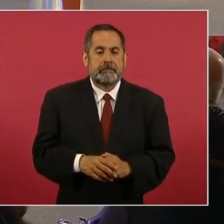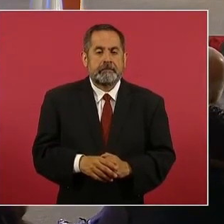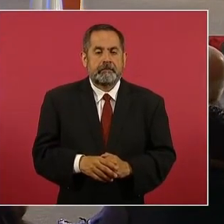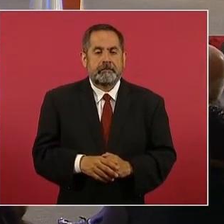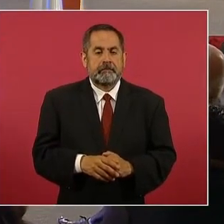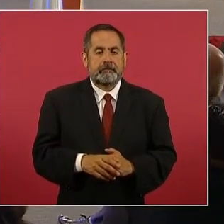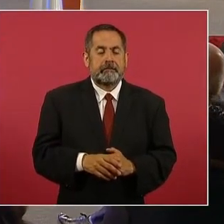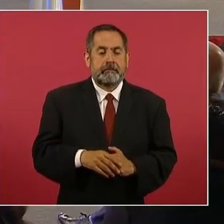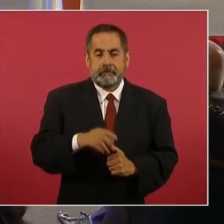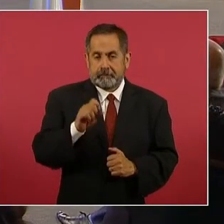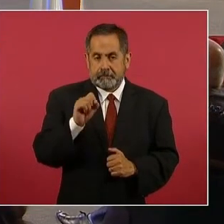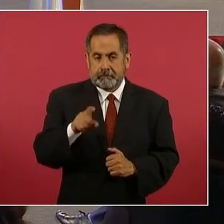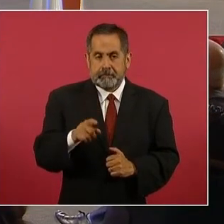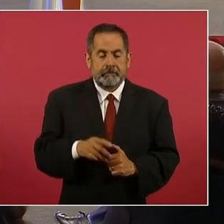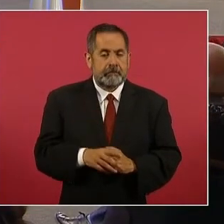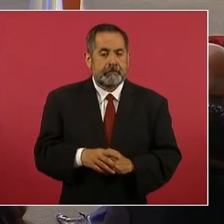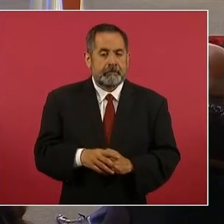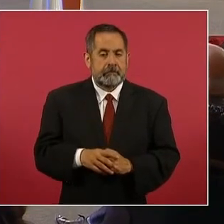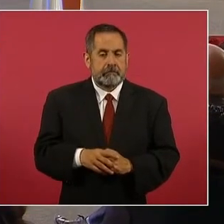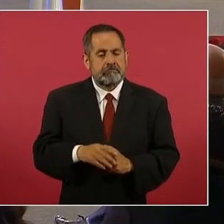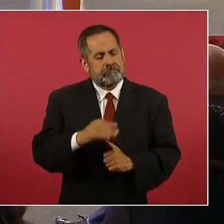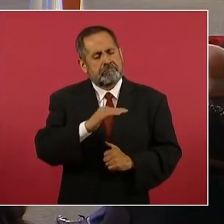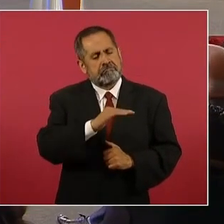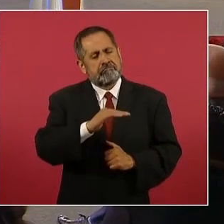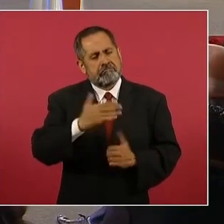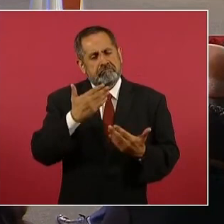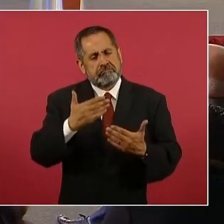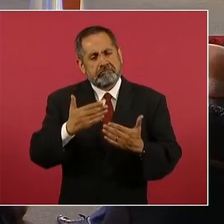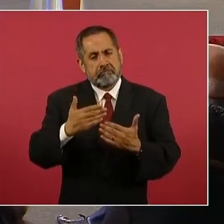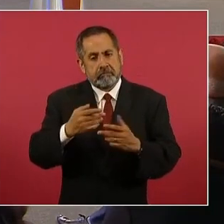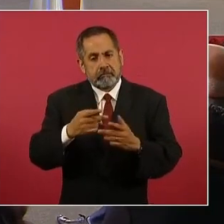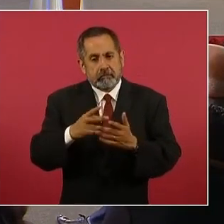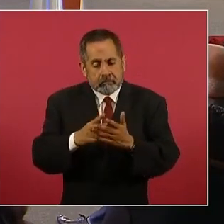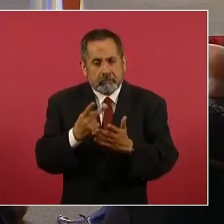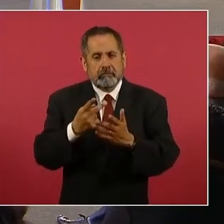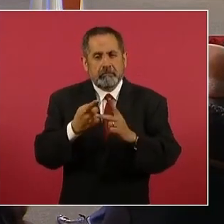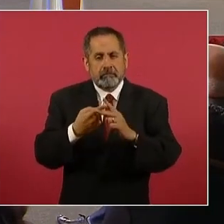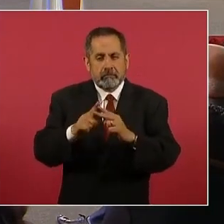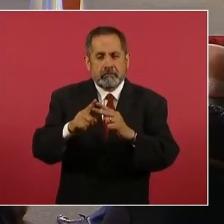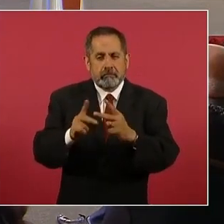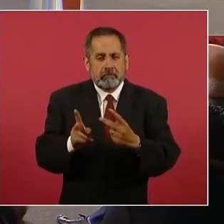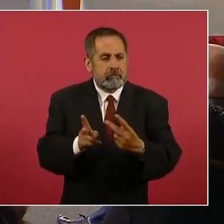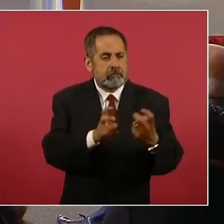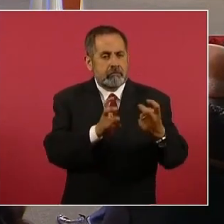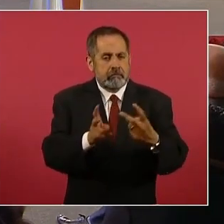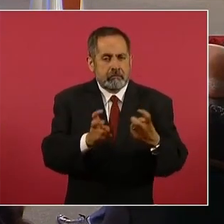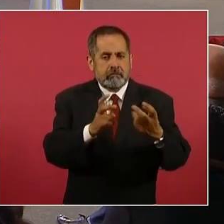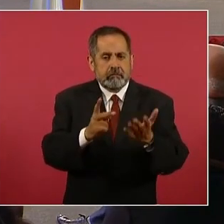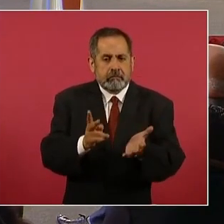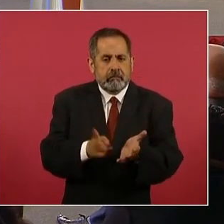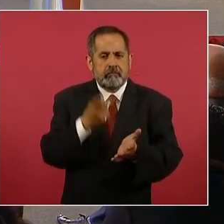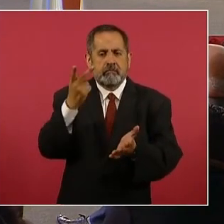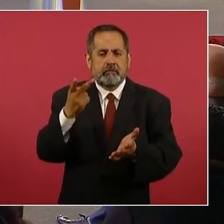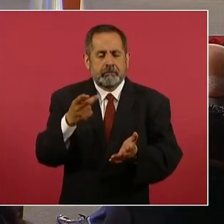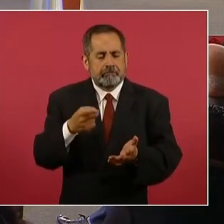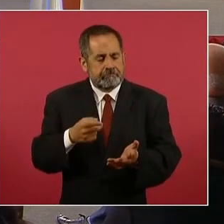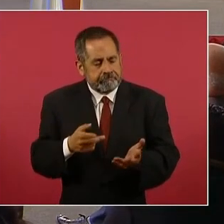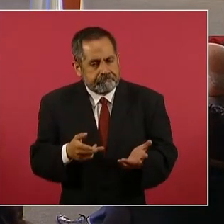Y andábamos en 4, pero aquí empezó de nuevo.